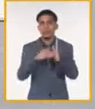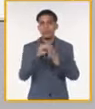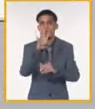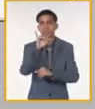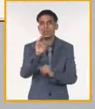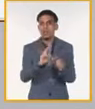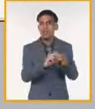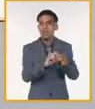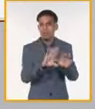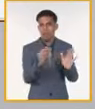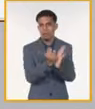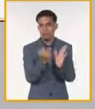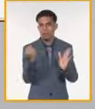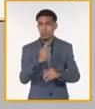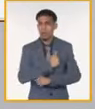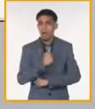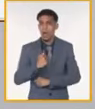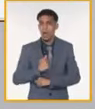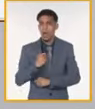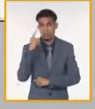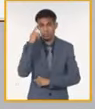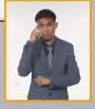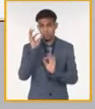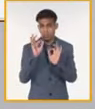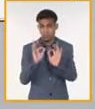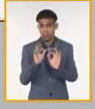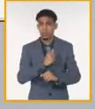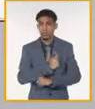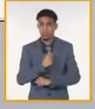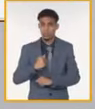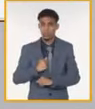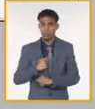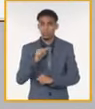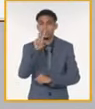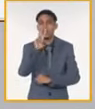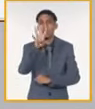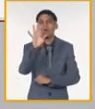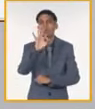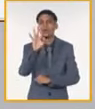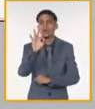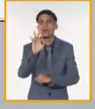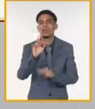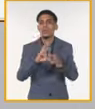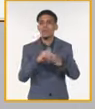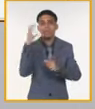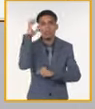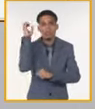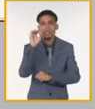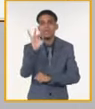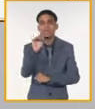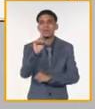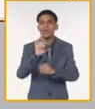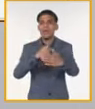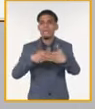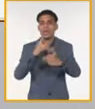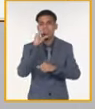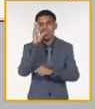mipymes privadas 238 mipymes estatales y 71 cooperativas no